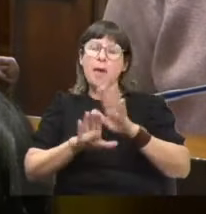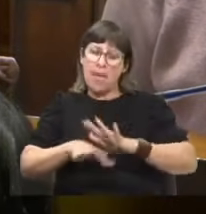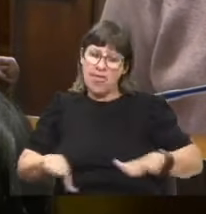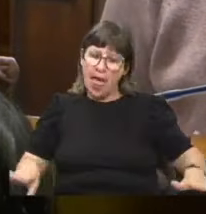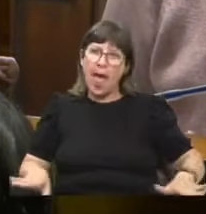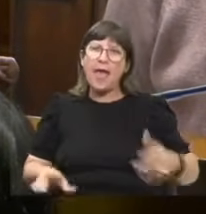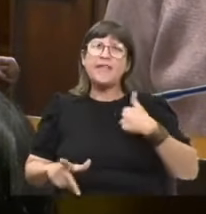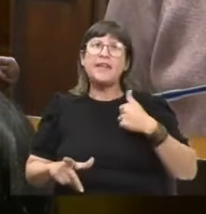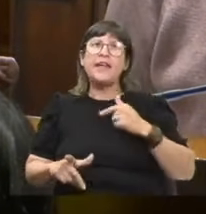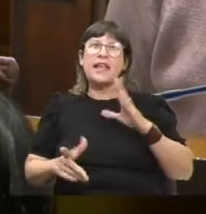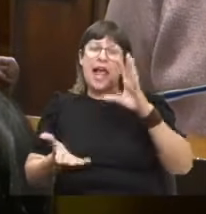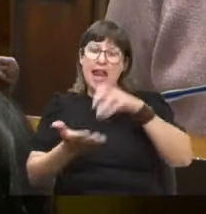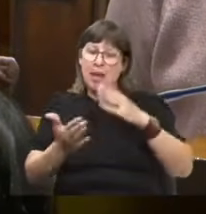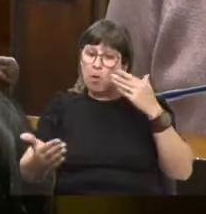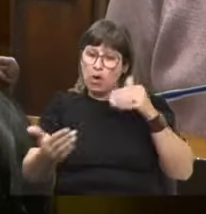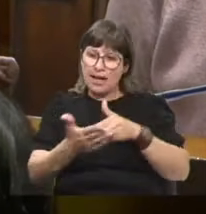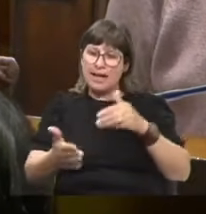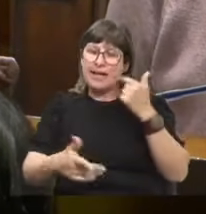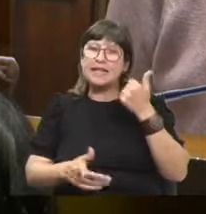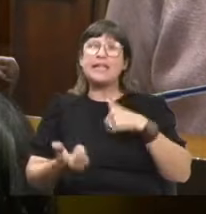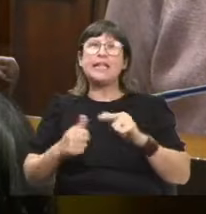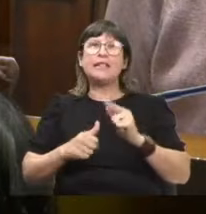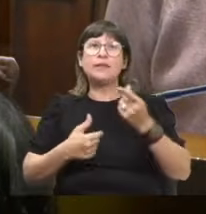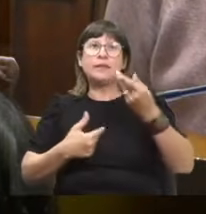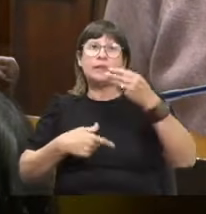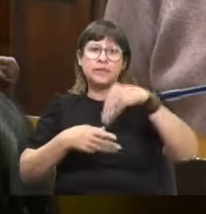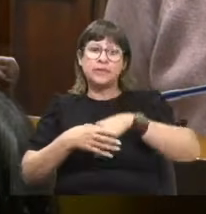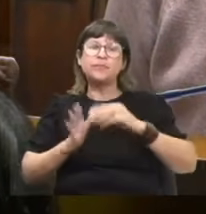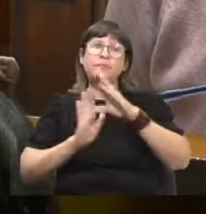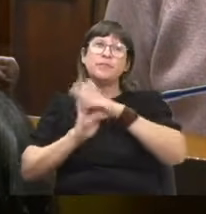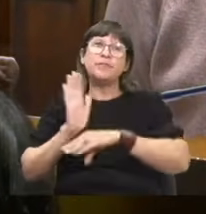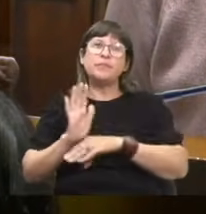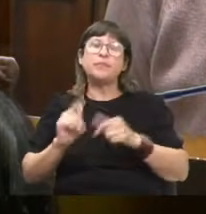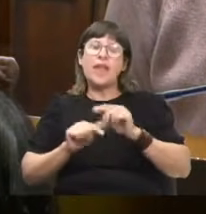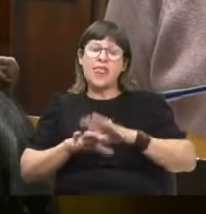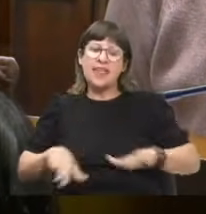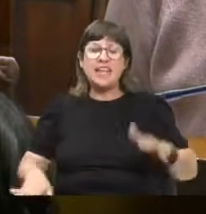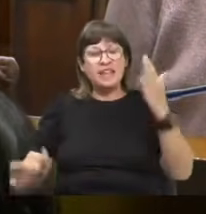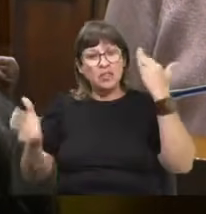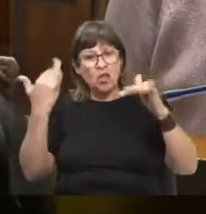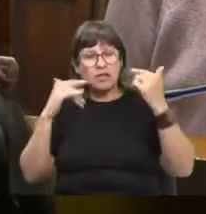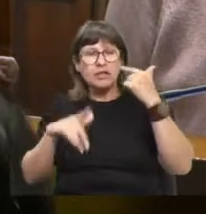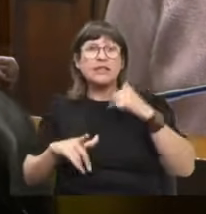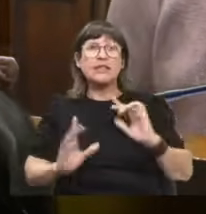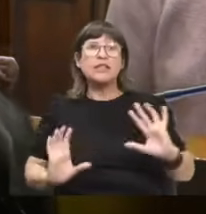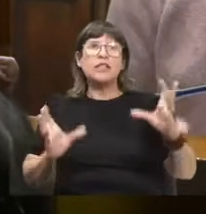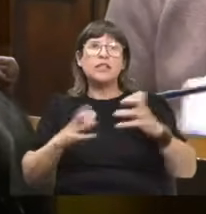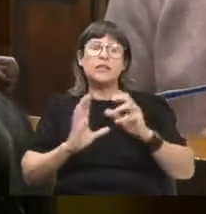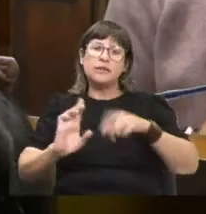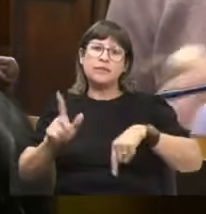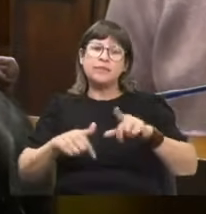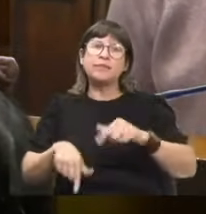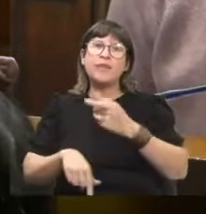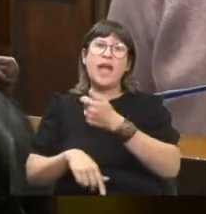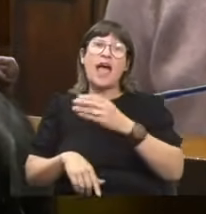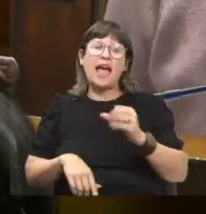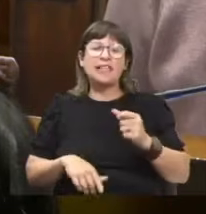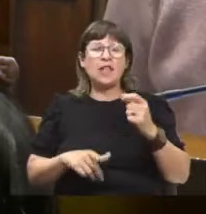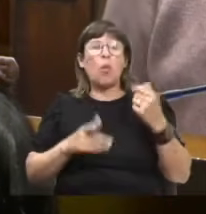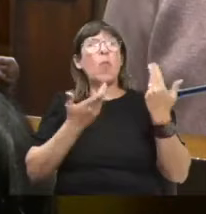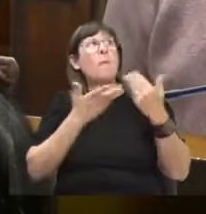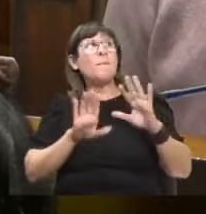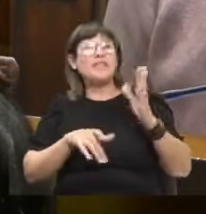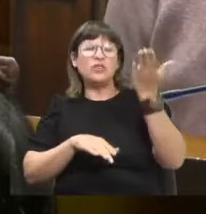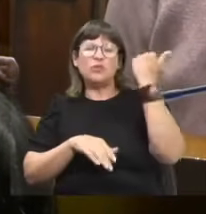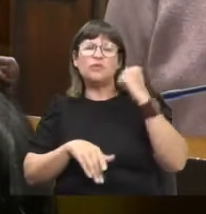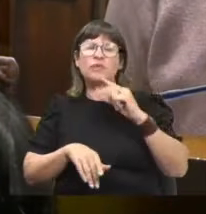sus policlínicas, integré el programa de niñez y adolescencia en el equipo de gestión de ACE desde sus inicios en